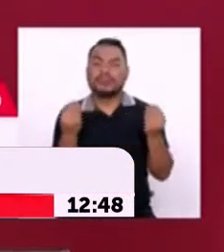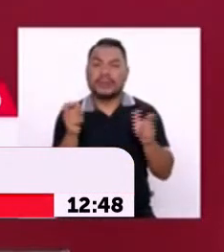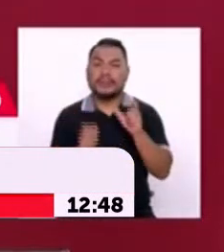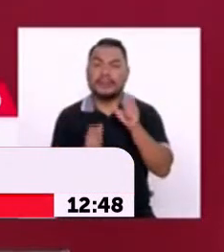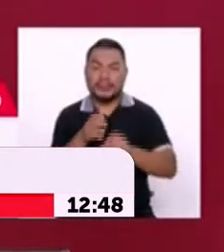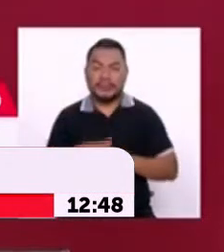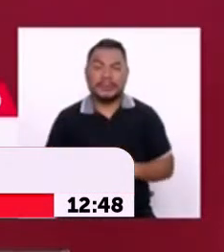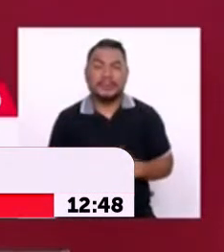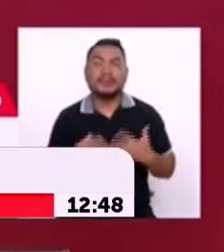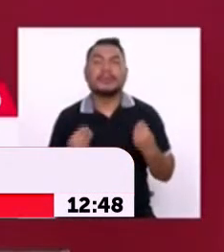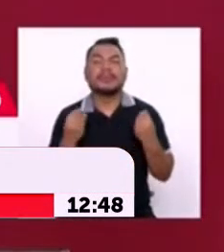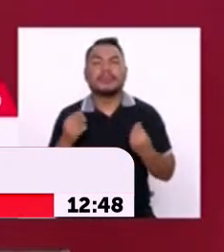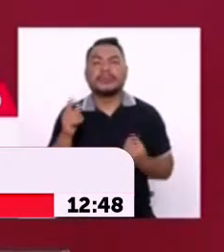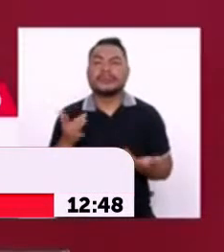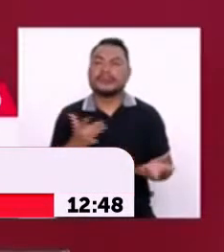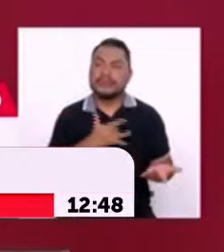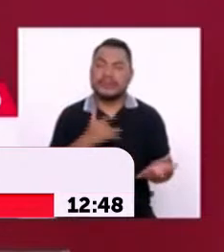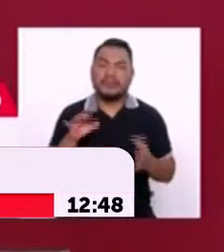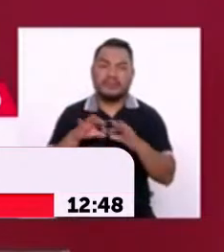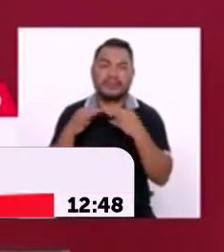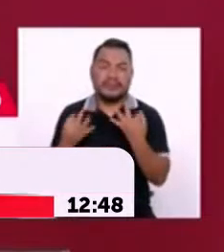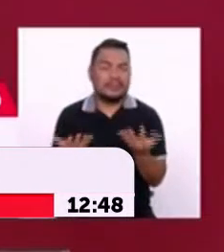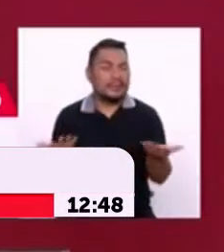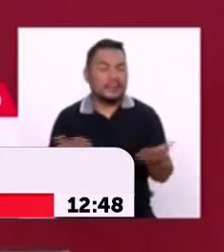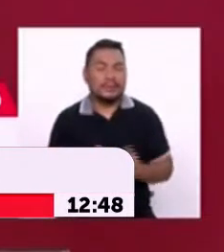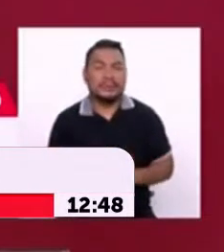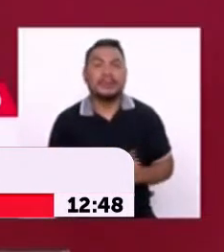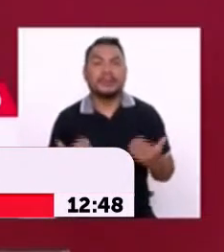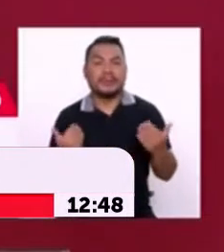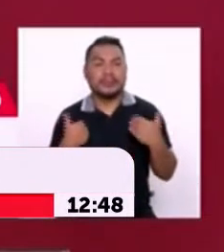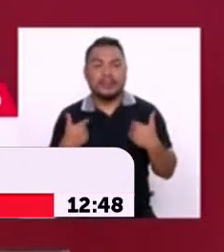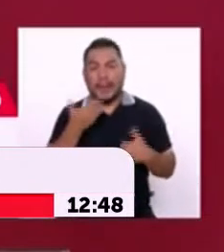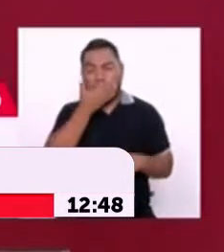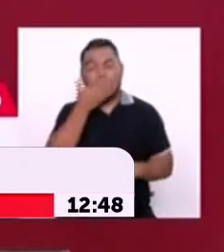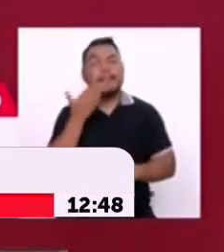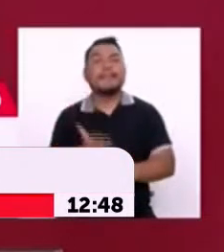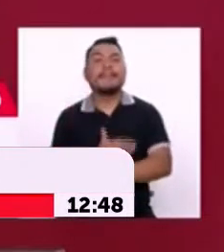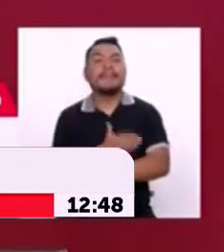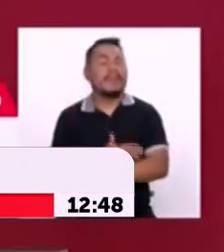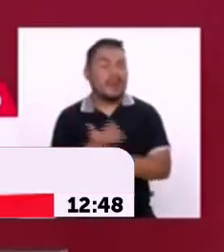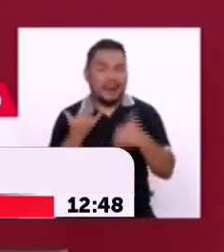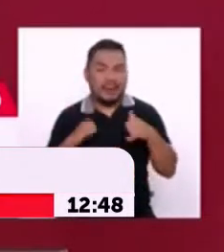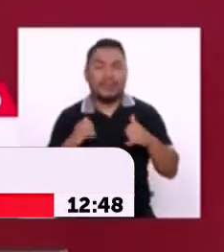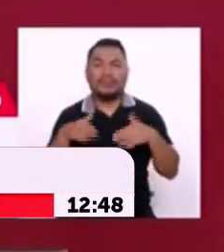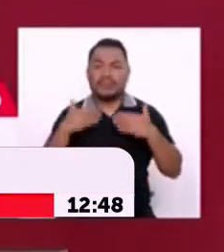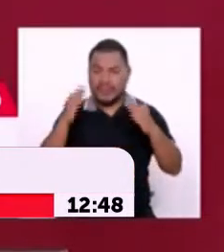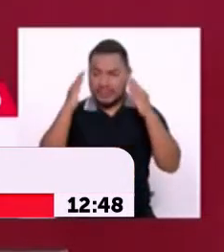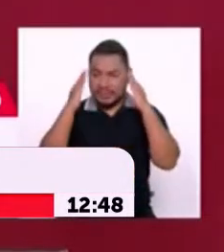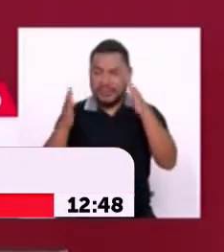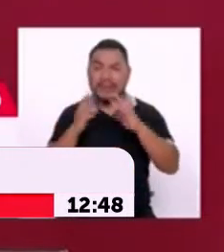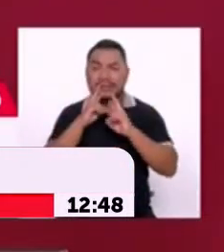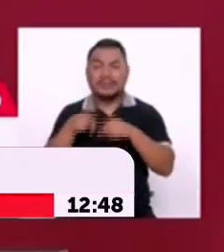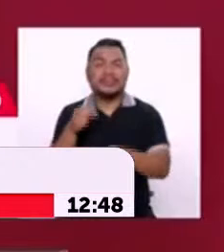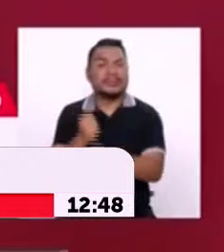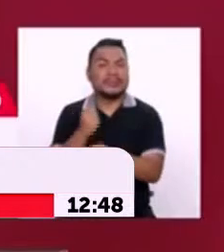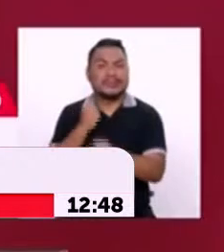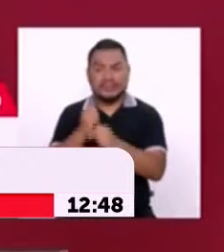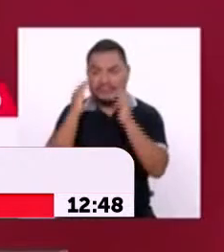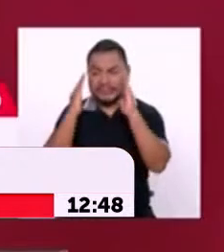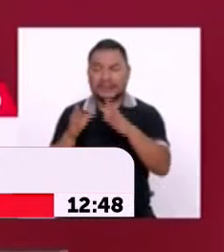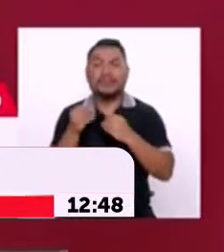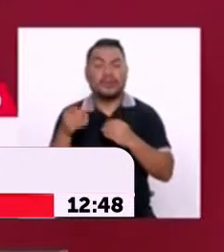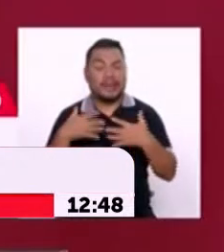de personas, con el consecuente dolor en las familias. Tenemos que mejorar aún la capacidad de